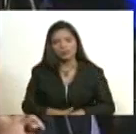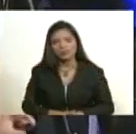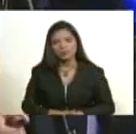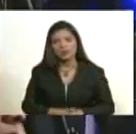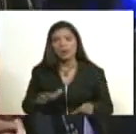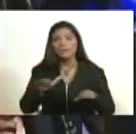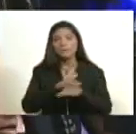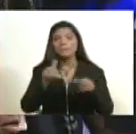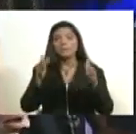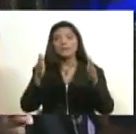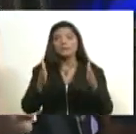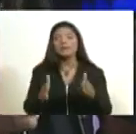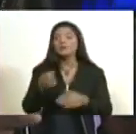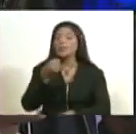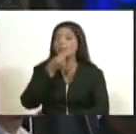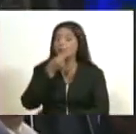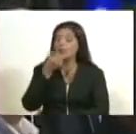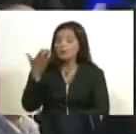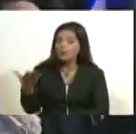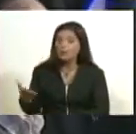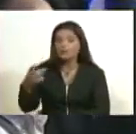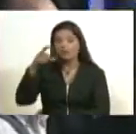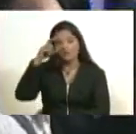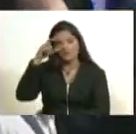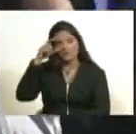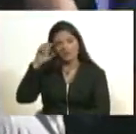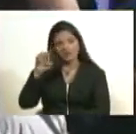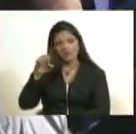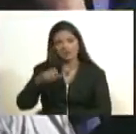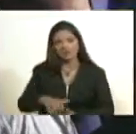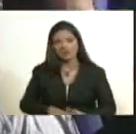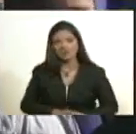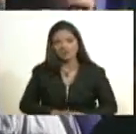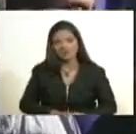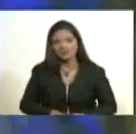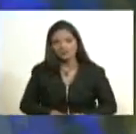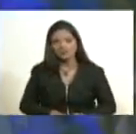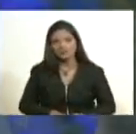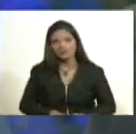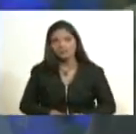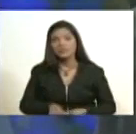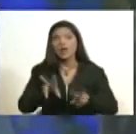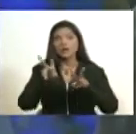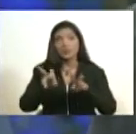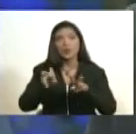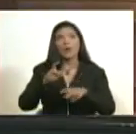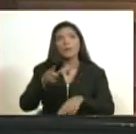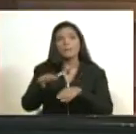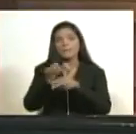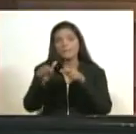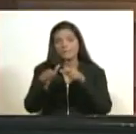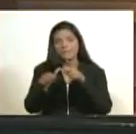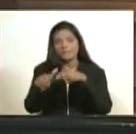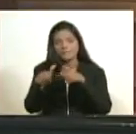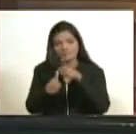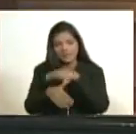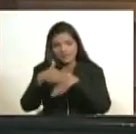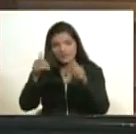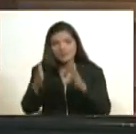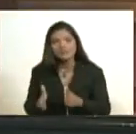ministro periodista Ernesto Villegas Paul-Hack, nuevo ministro de la Presidencia, viceministra,